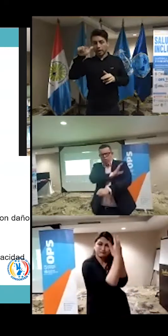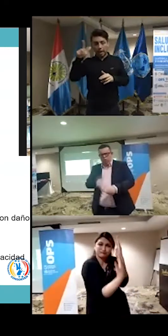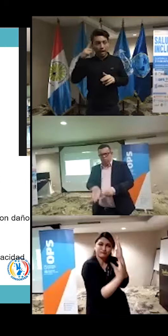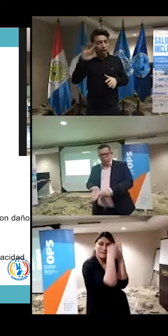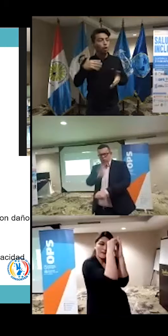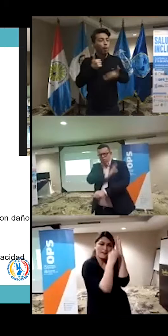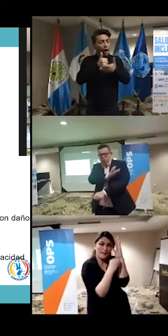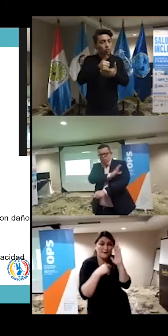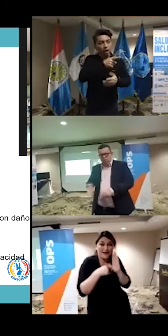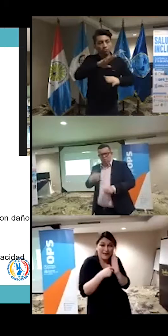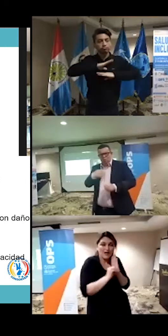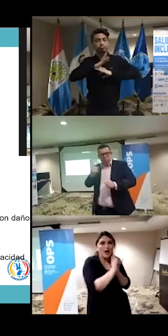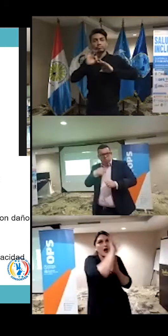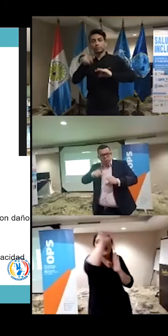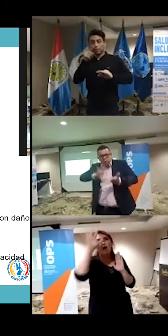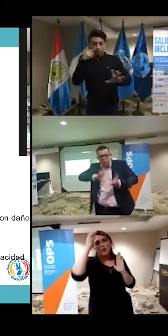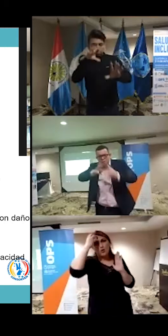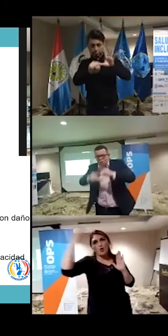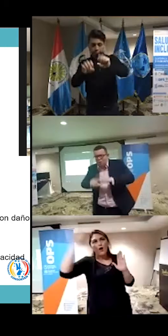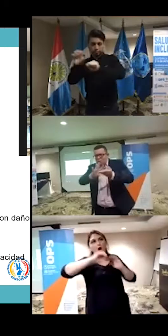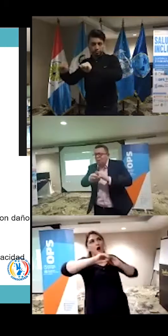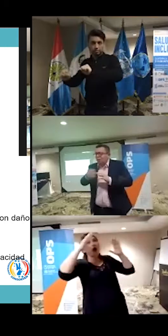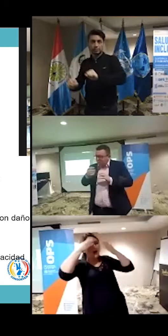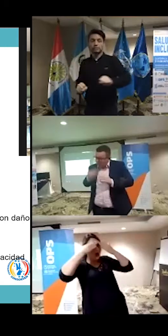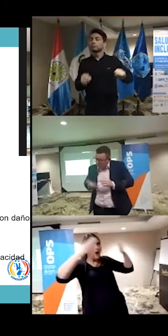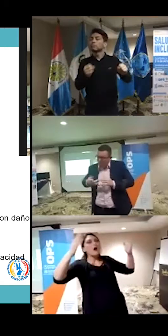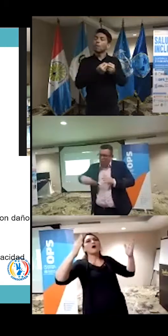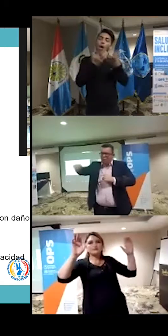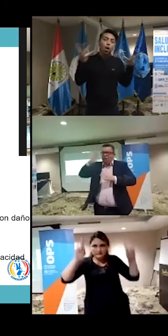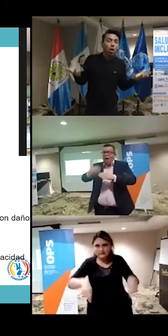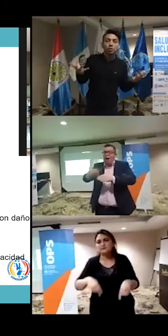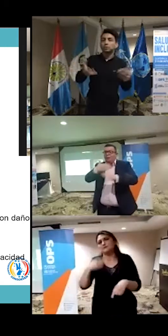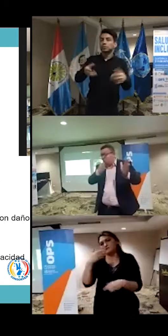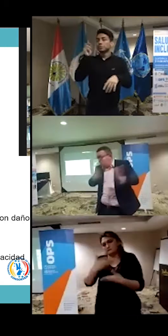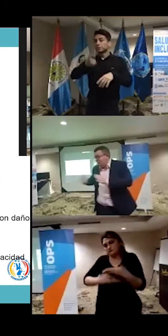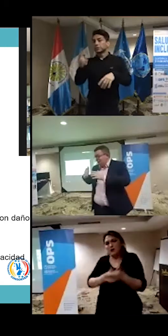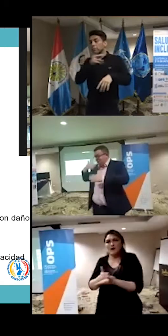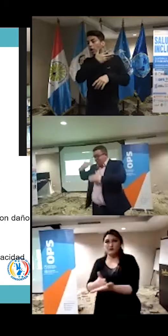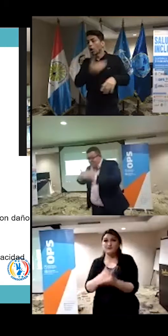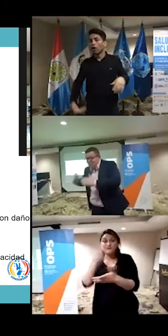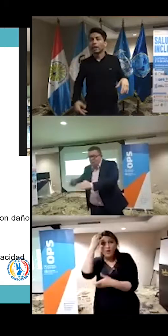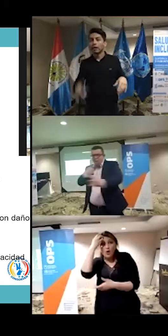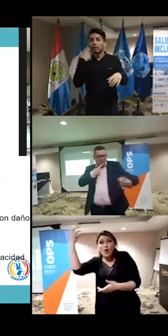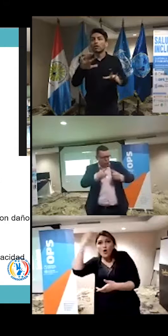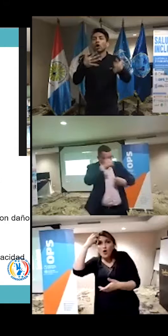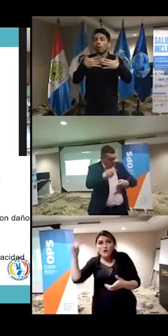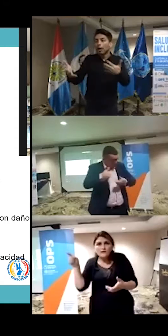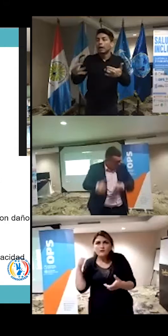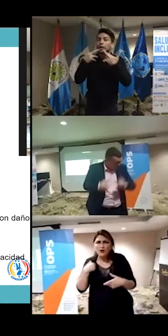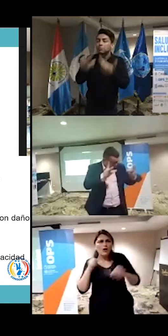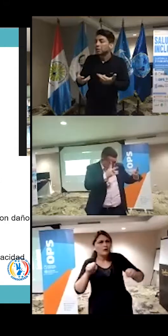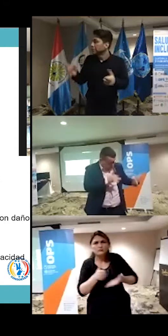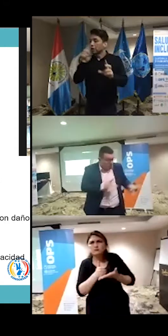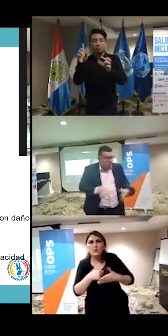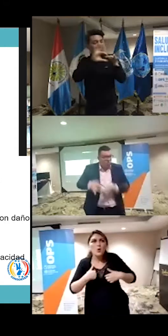las condiciones que podamos identificar. Muchas veces los gobiernos entregan y establecen respuestas que no van